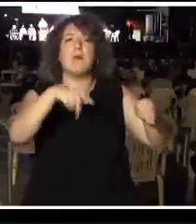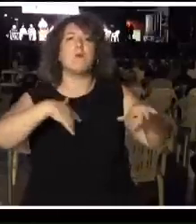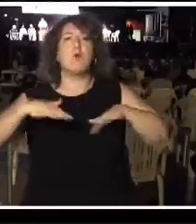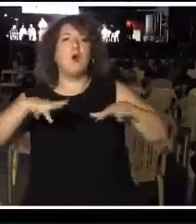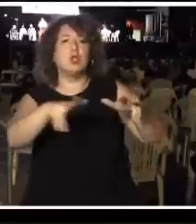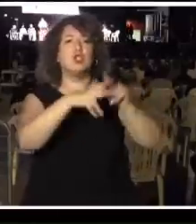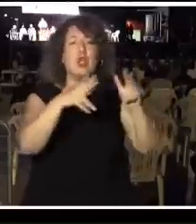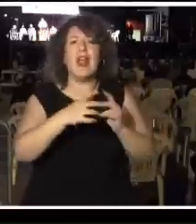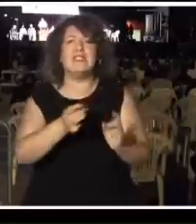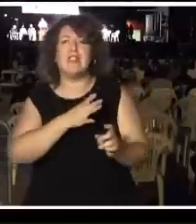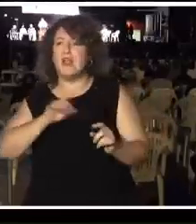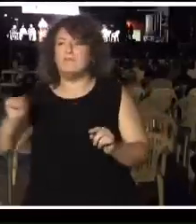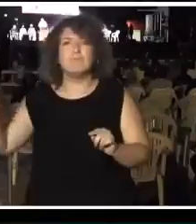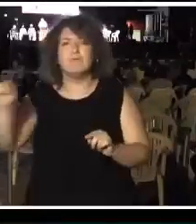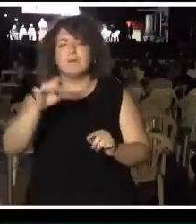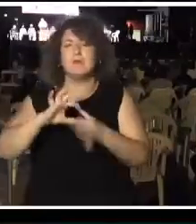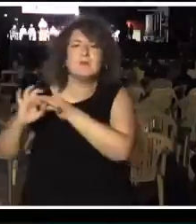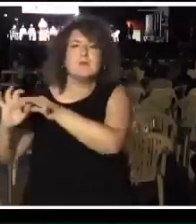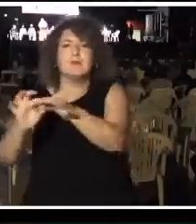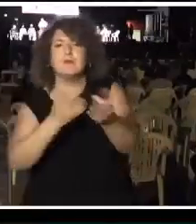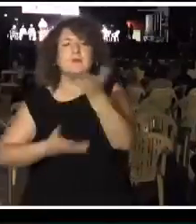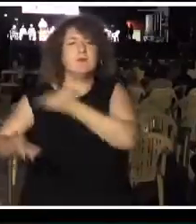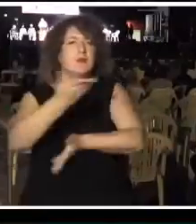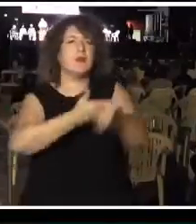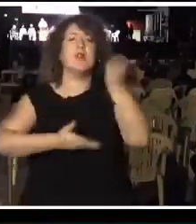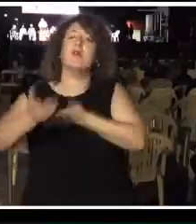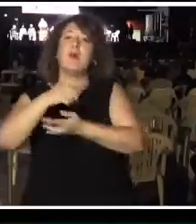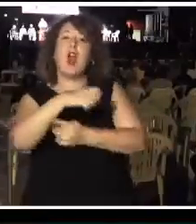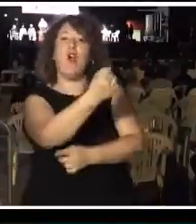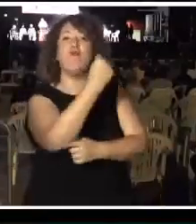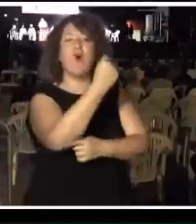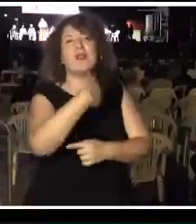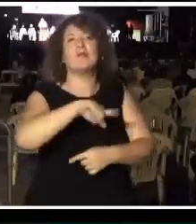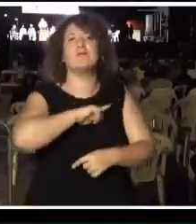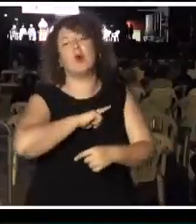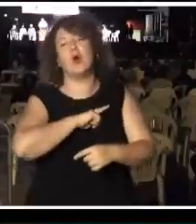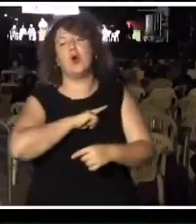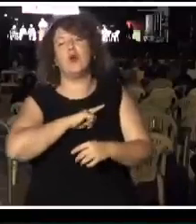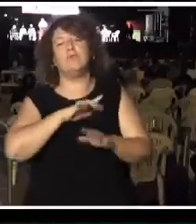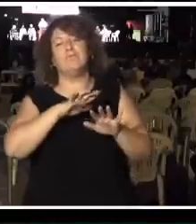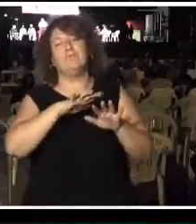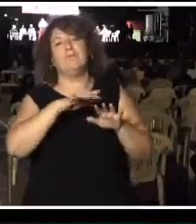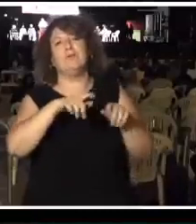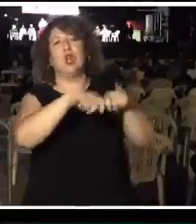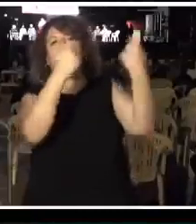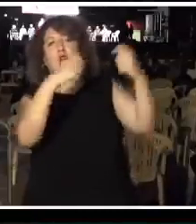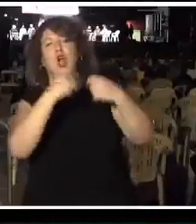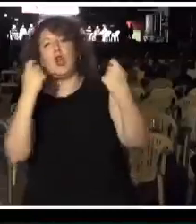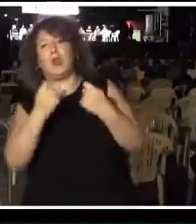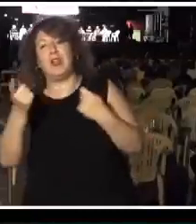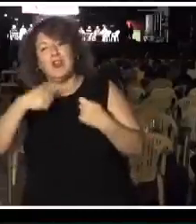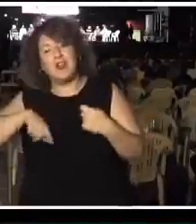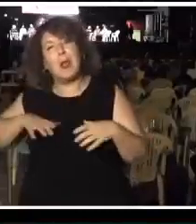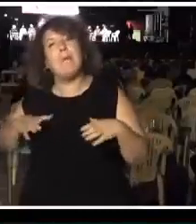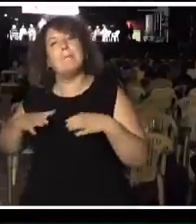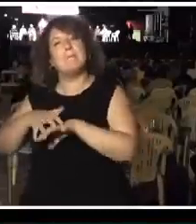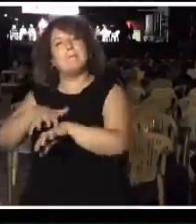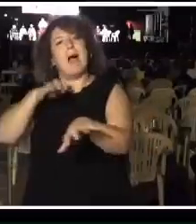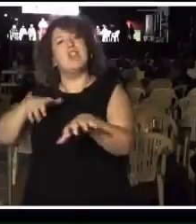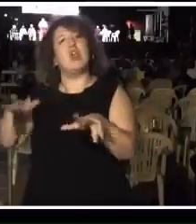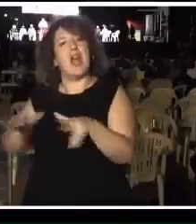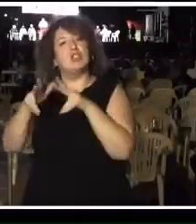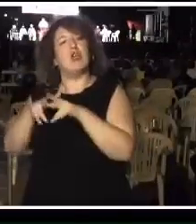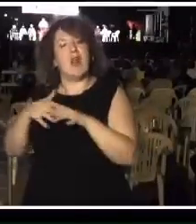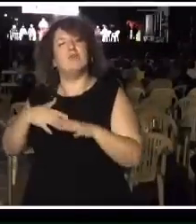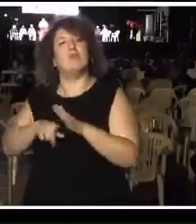esta forma, alterar las correlaciones de fuerza a favor de las mayorías sociales de progreso.